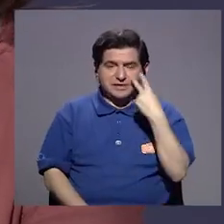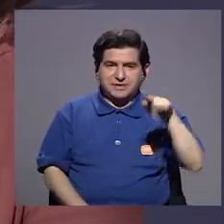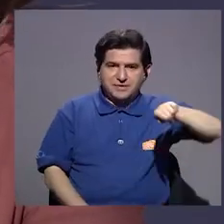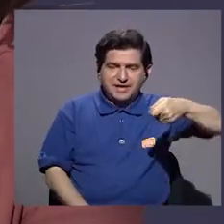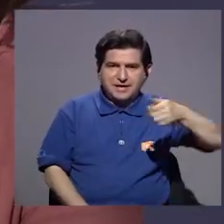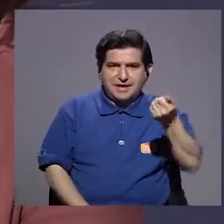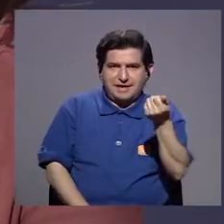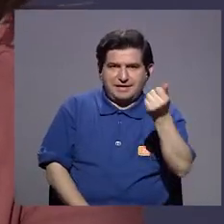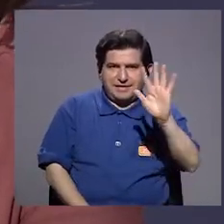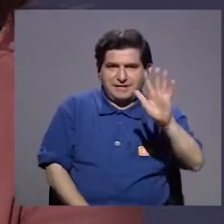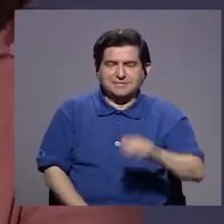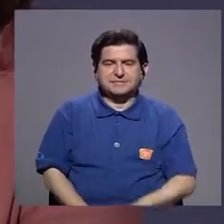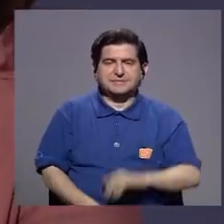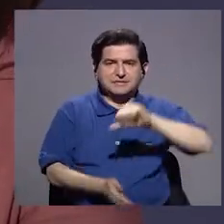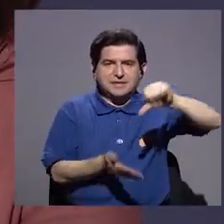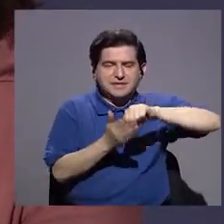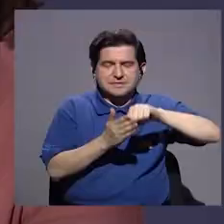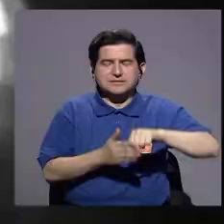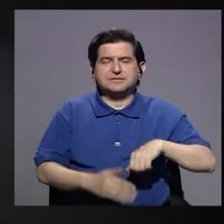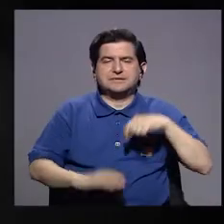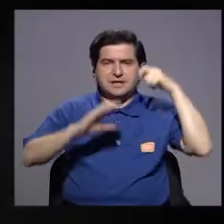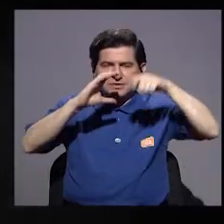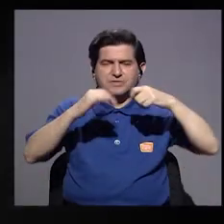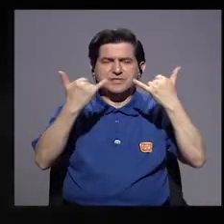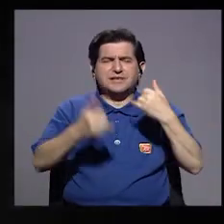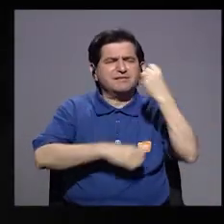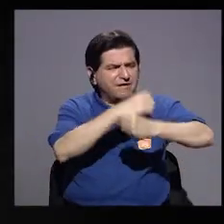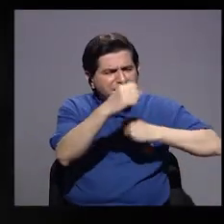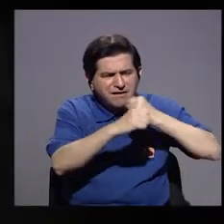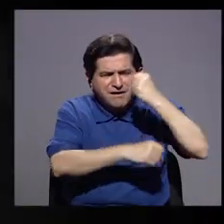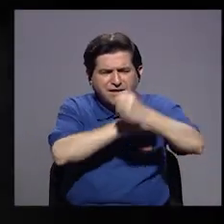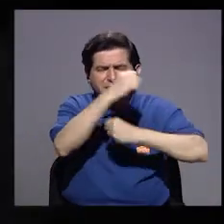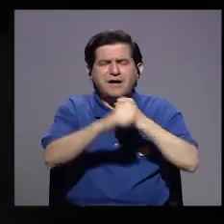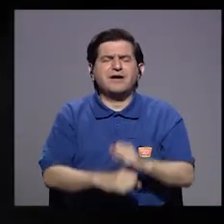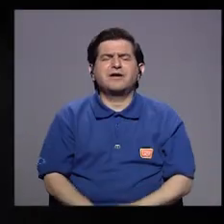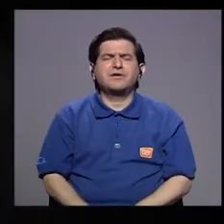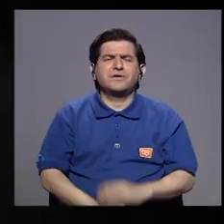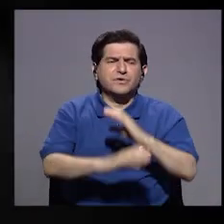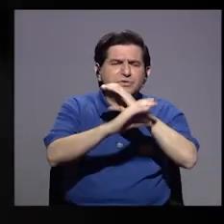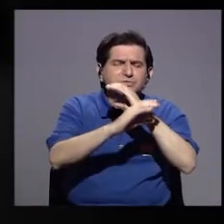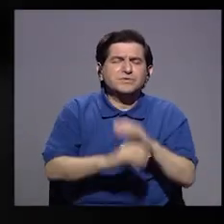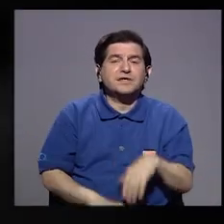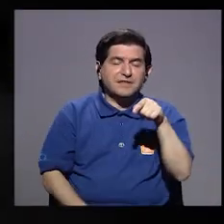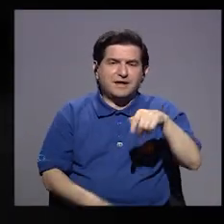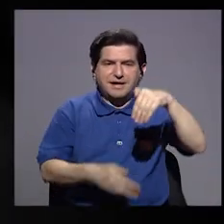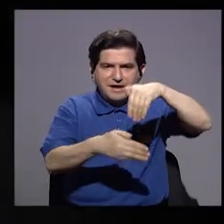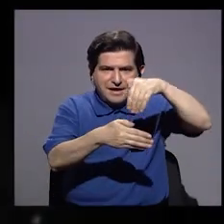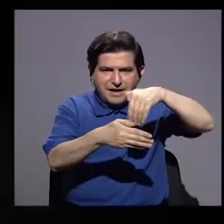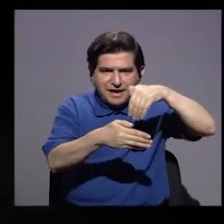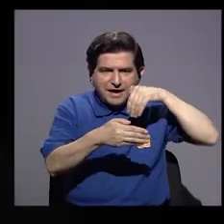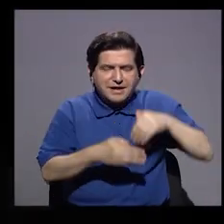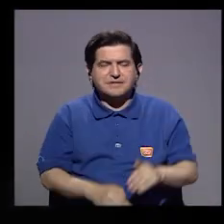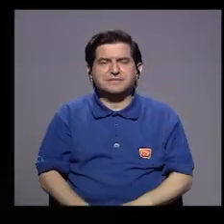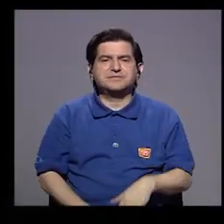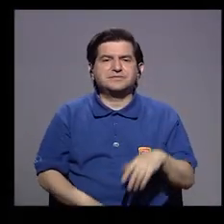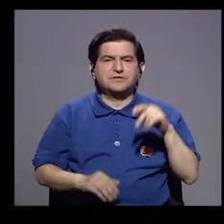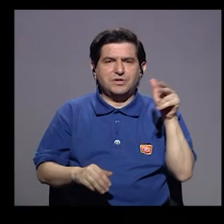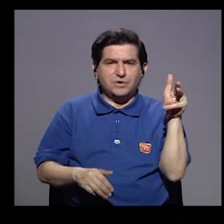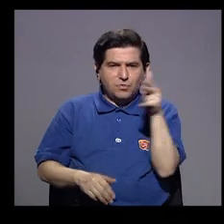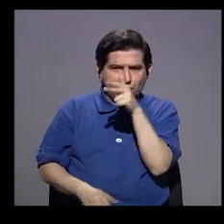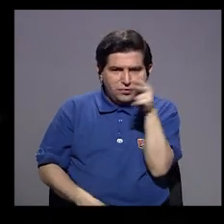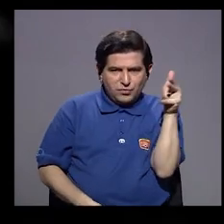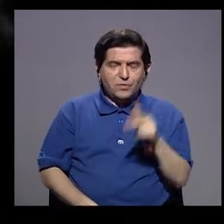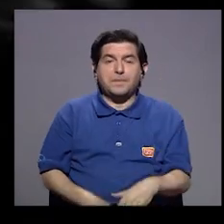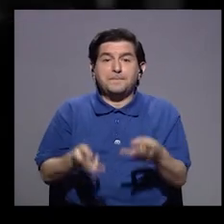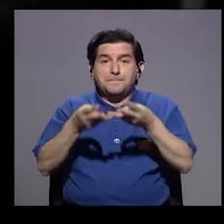15, que el Centro de Cine custodia desde hace muchísimos años lo que llamamos el archivo de la imagen, que nos permite tener